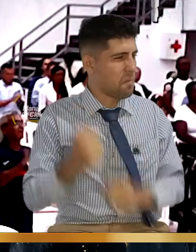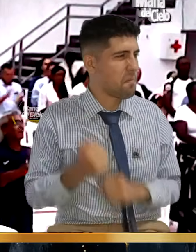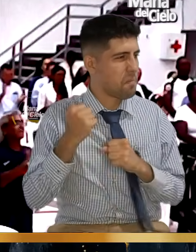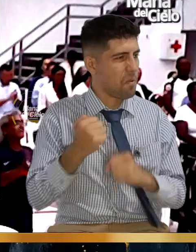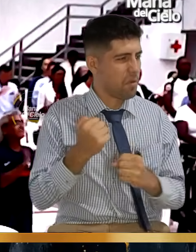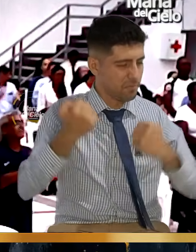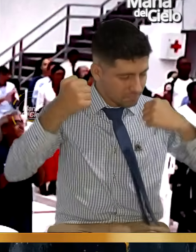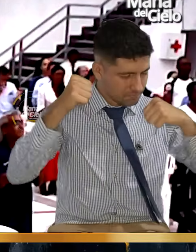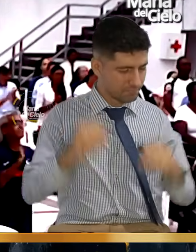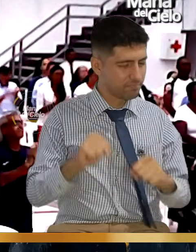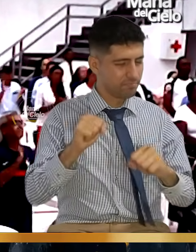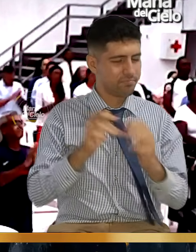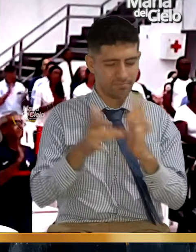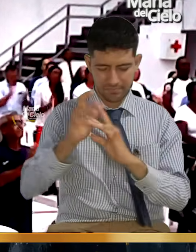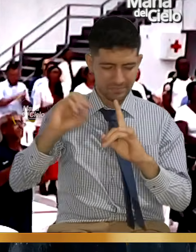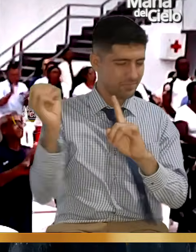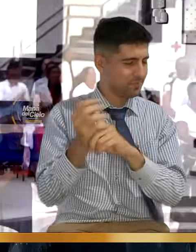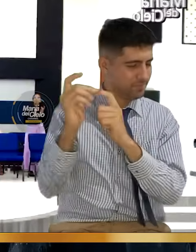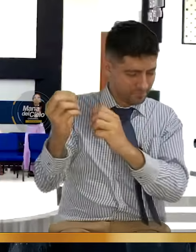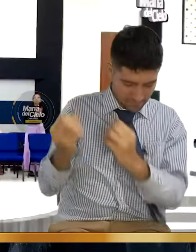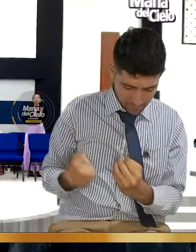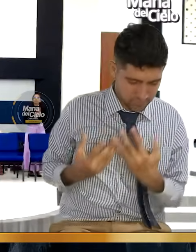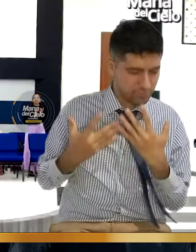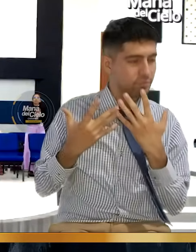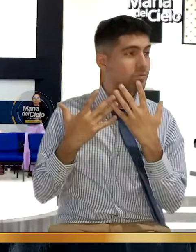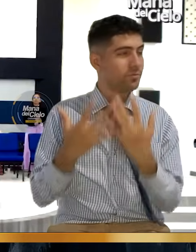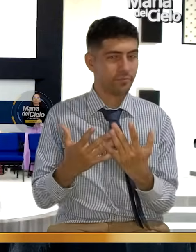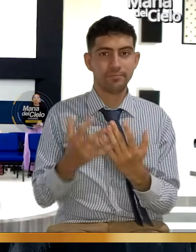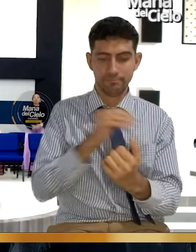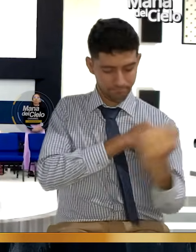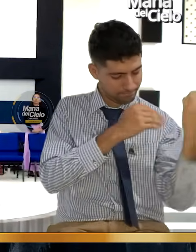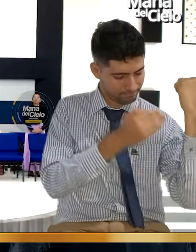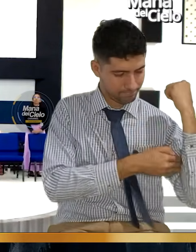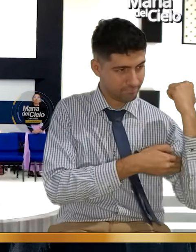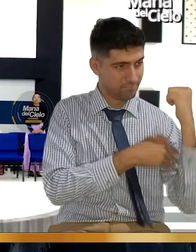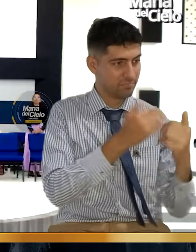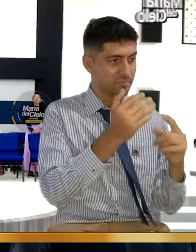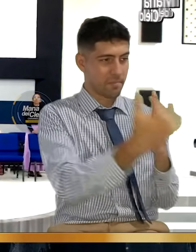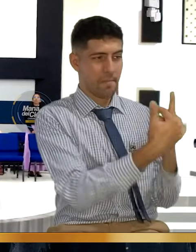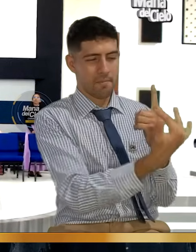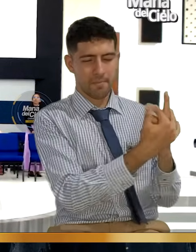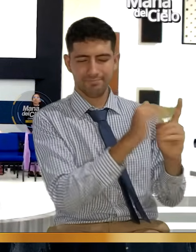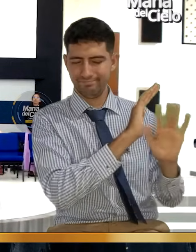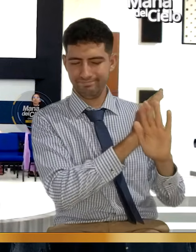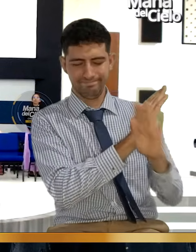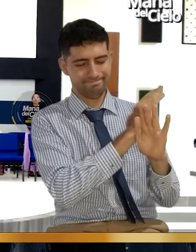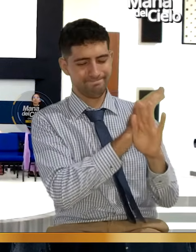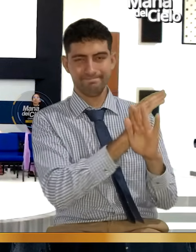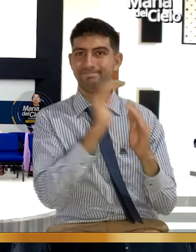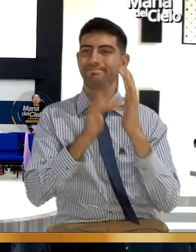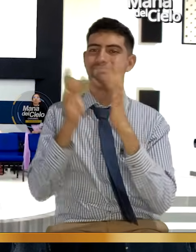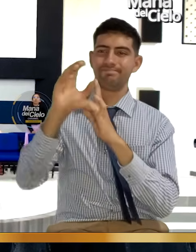Amén. Amén. Si el diablo te dice: tú no eres nadie, no aplaudas, no vayas al culto,